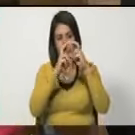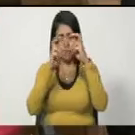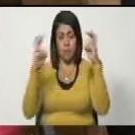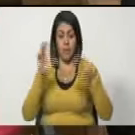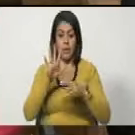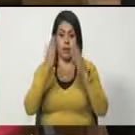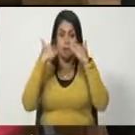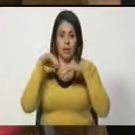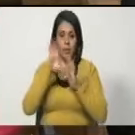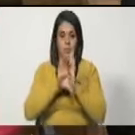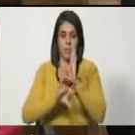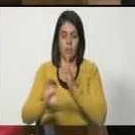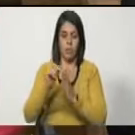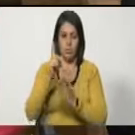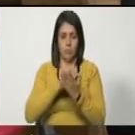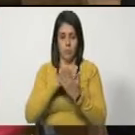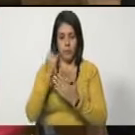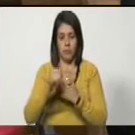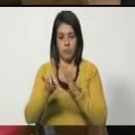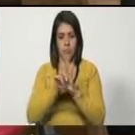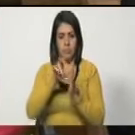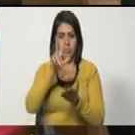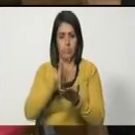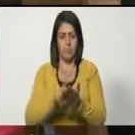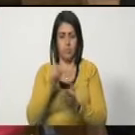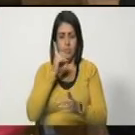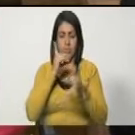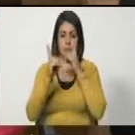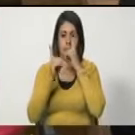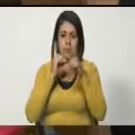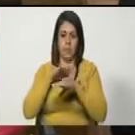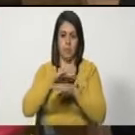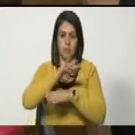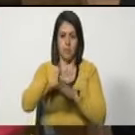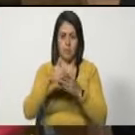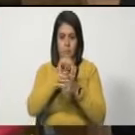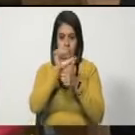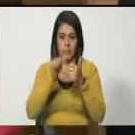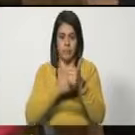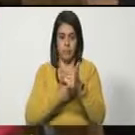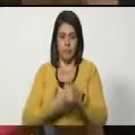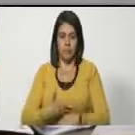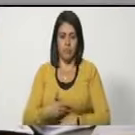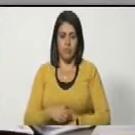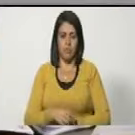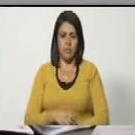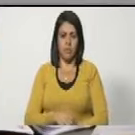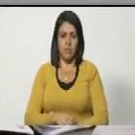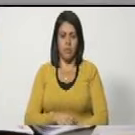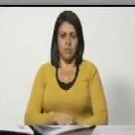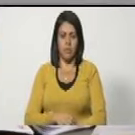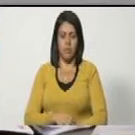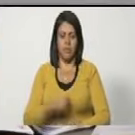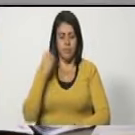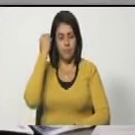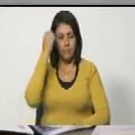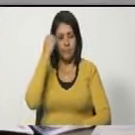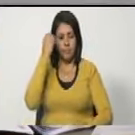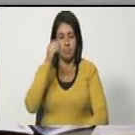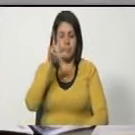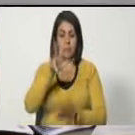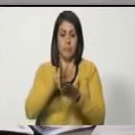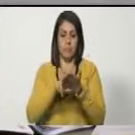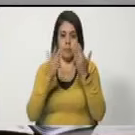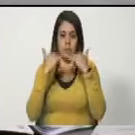5 y capítulo 1 del proyecto de ley aprobado en primera discusión. Es todo, vicepresidente. En consideración.